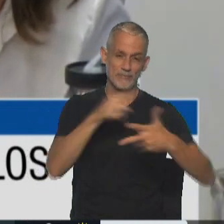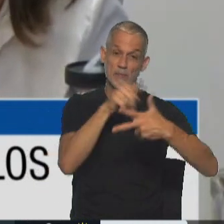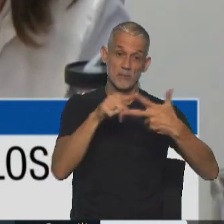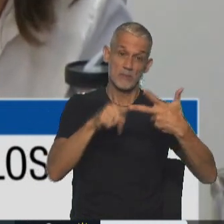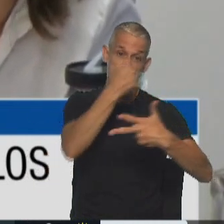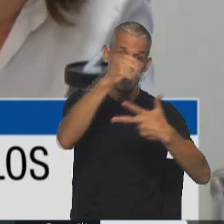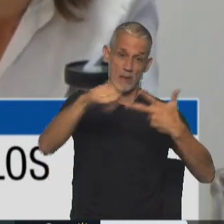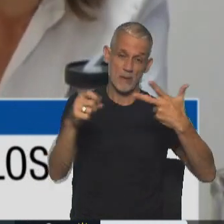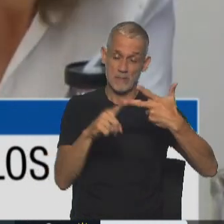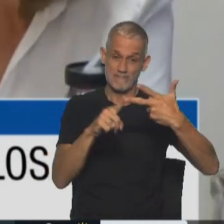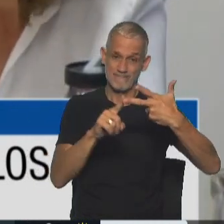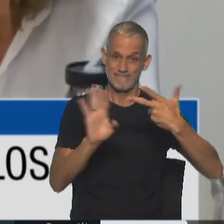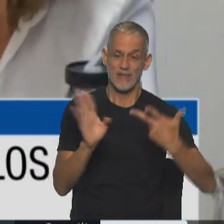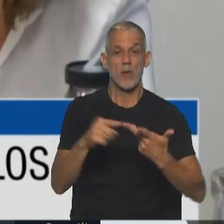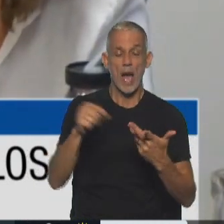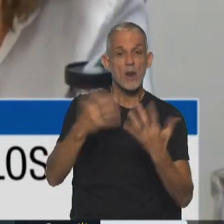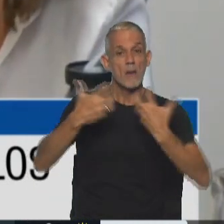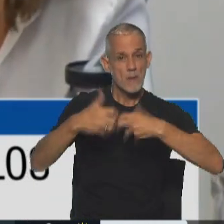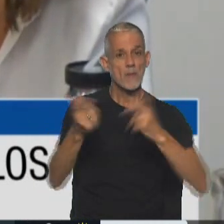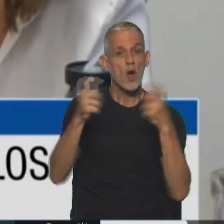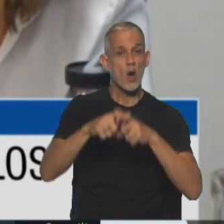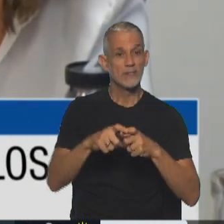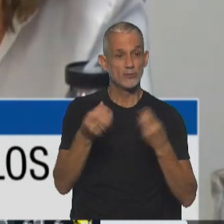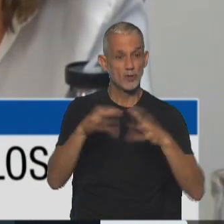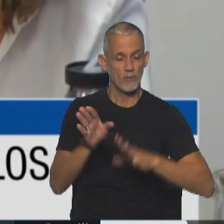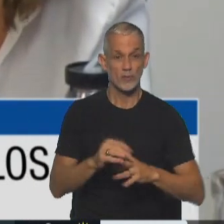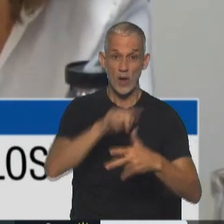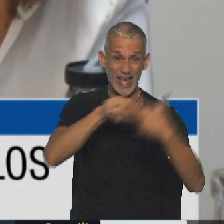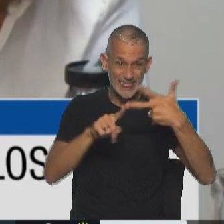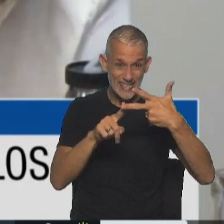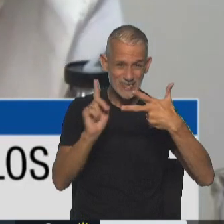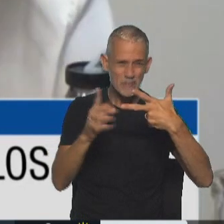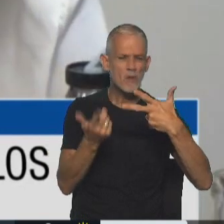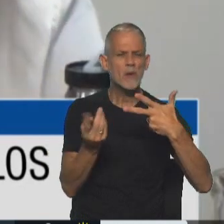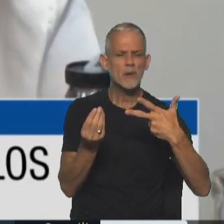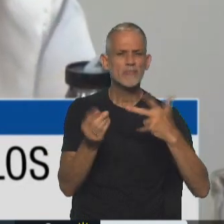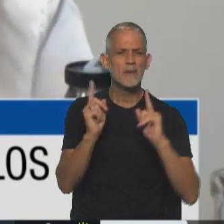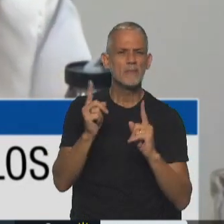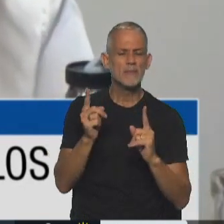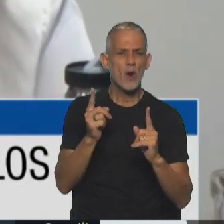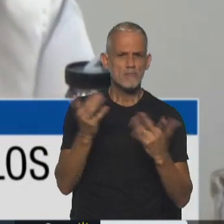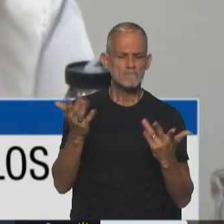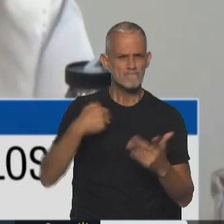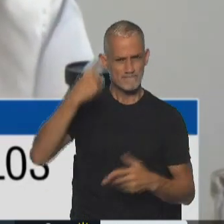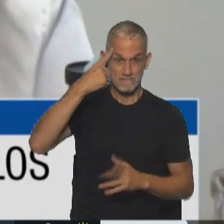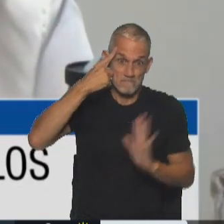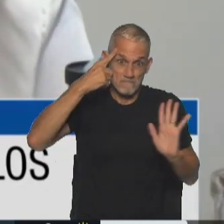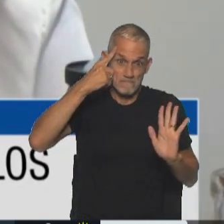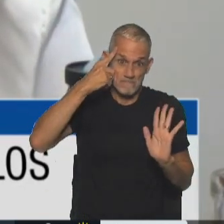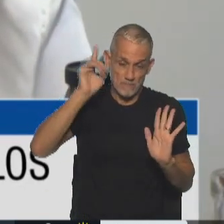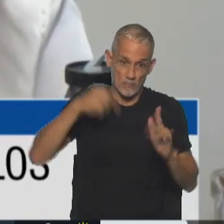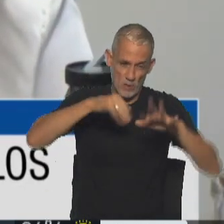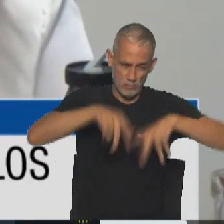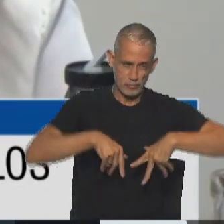todavía no había ocurrido cuando empezaba a funcionar la comisión digo porque estos tres porque son los que aparecen en nuestra hipótesis de acusación